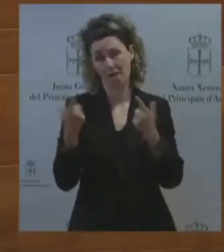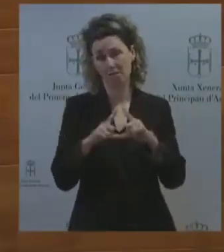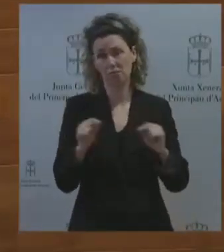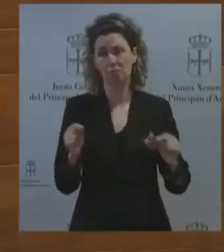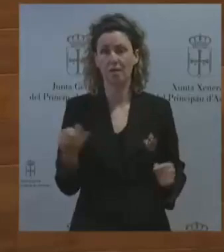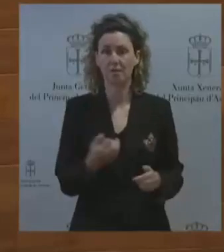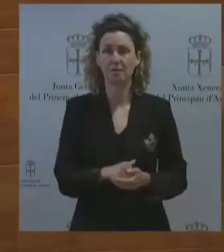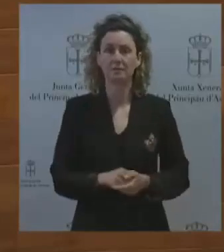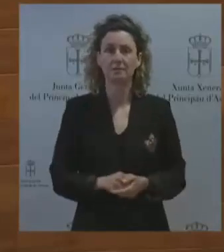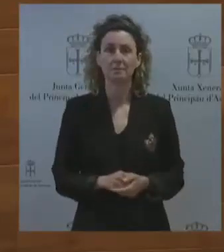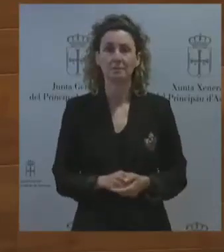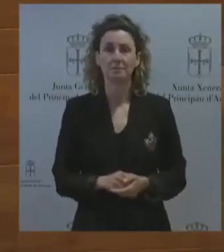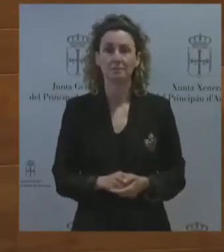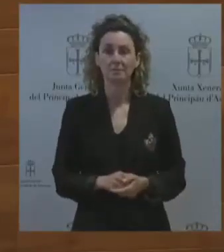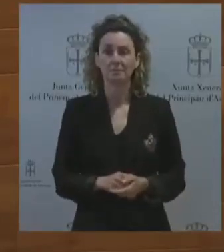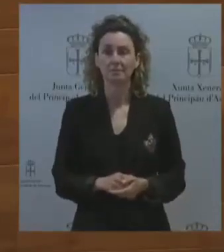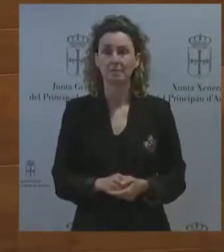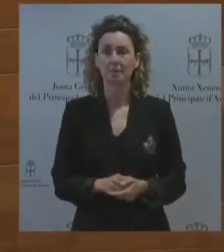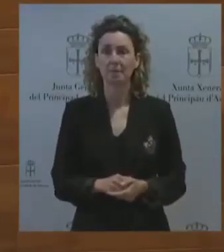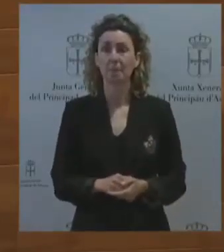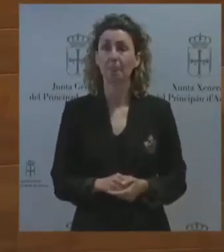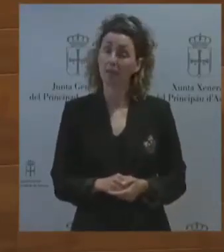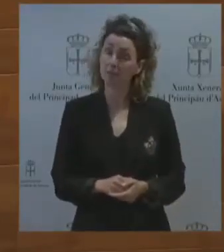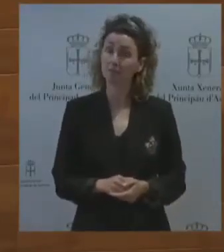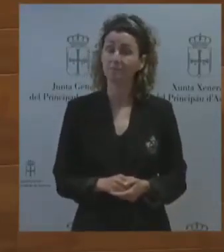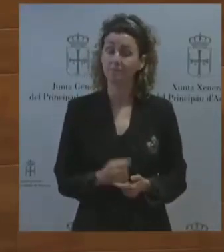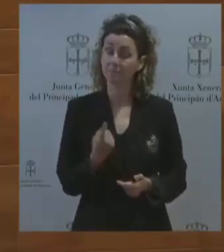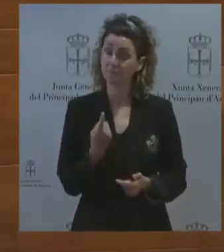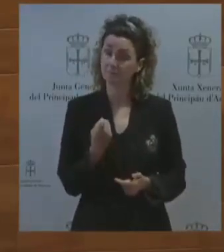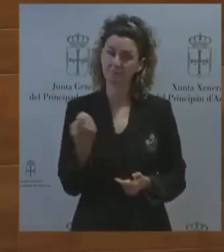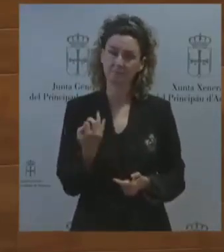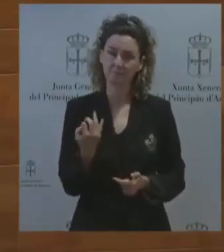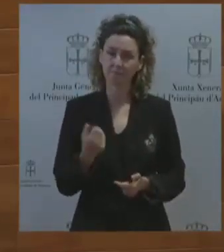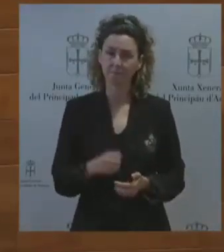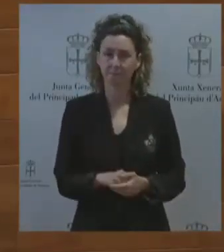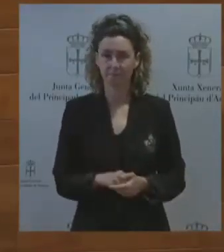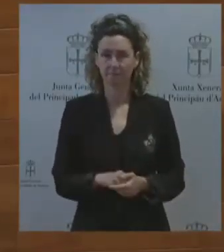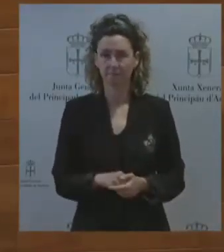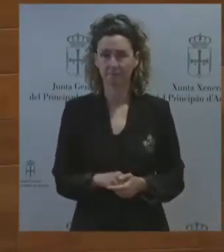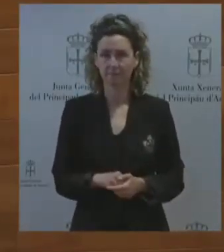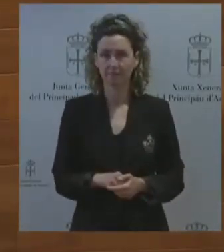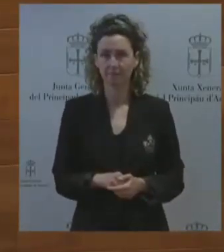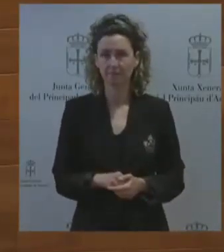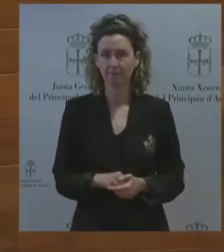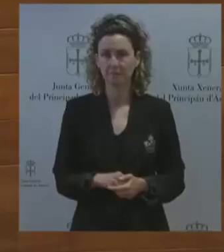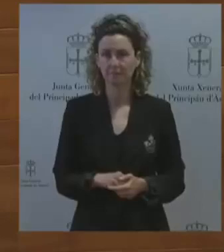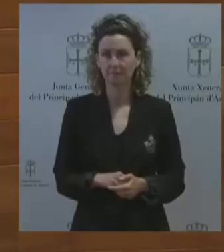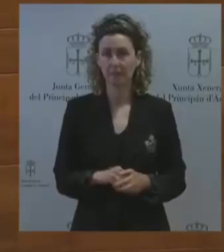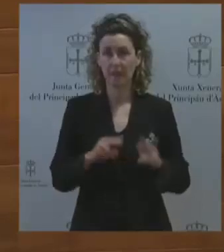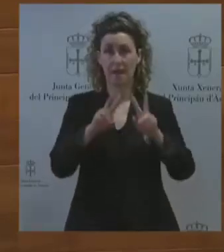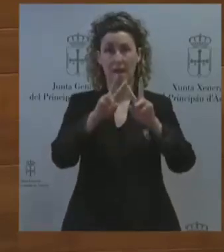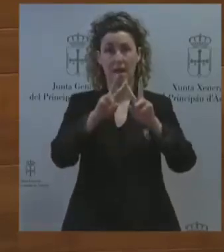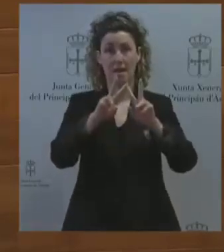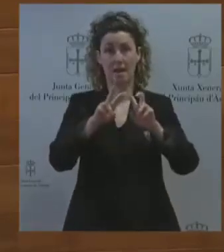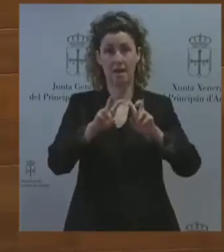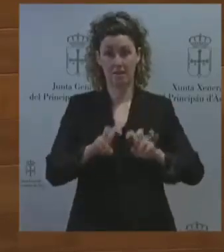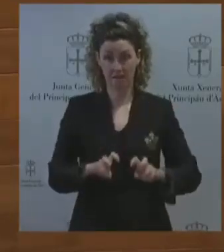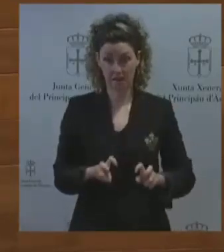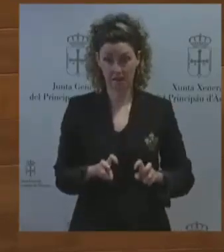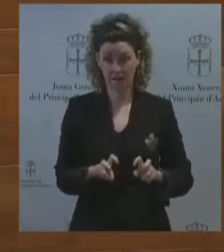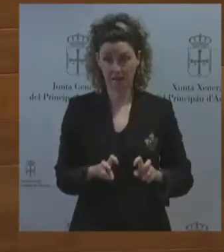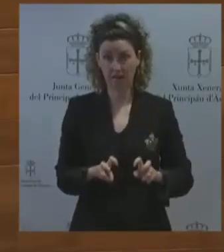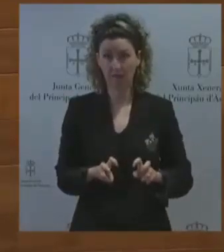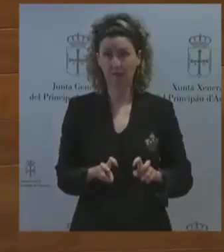por si esto fuera poco drama, señor Barbón, después de analizar mucho cómo han llevado la gestión en este gobierno